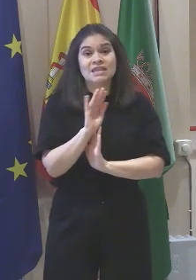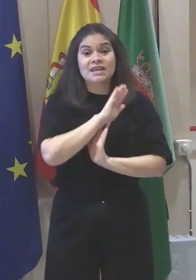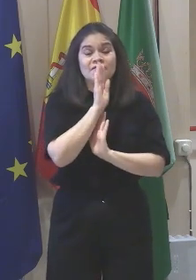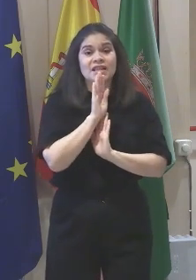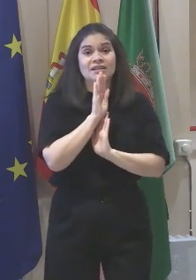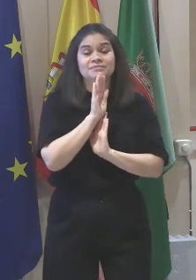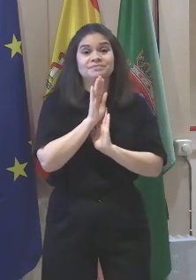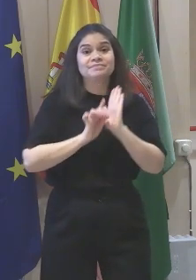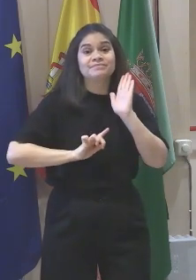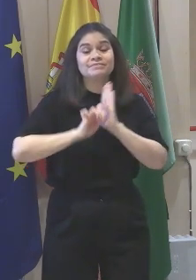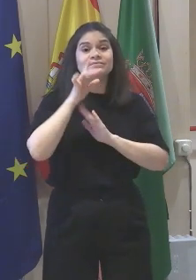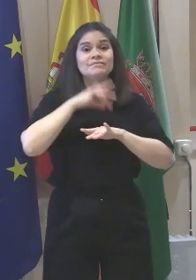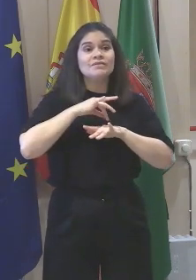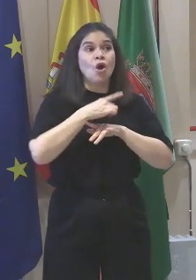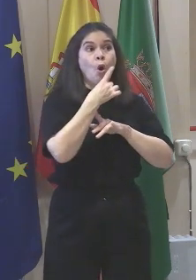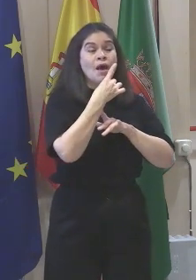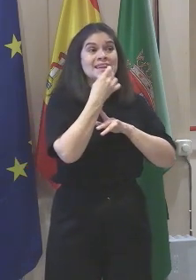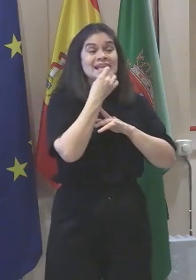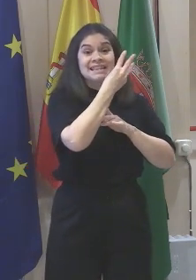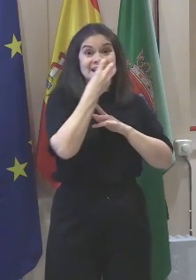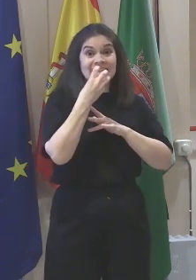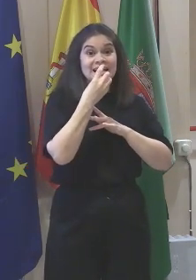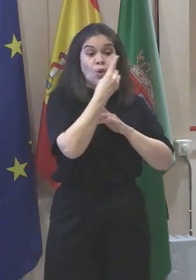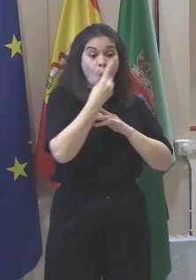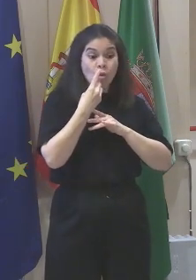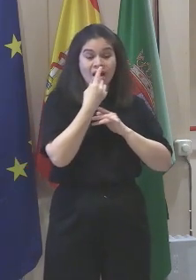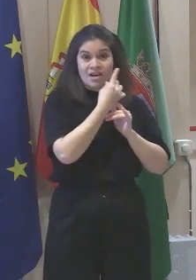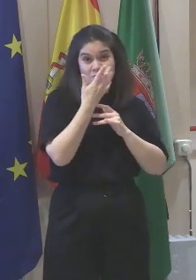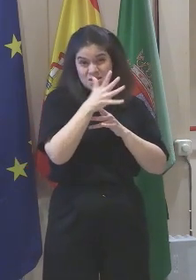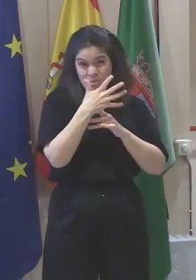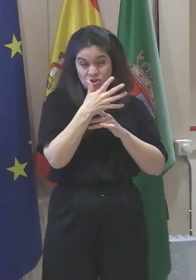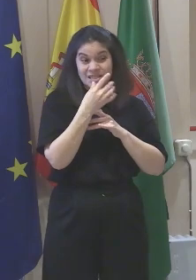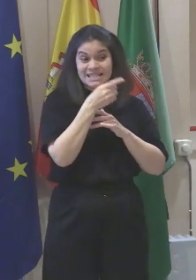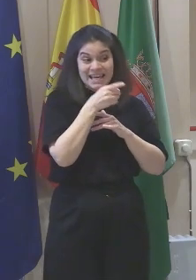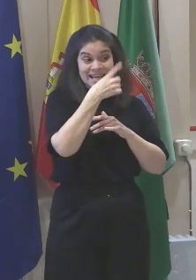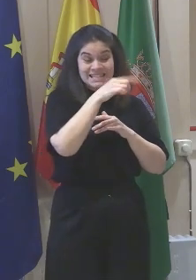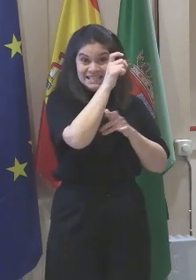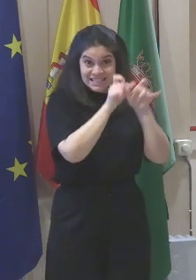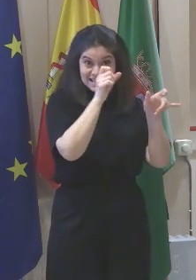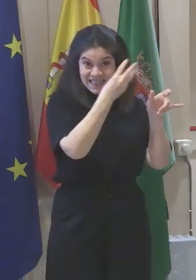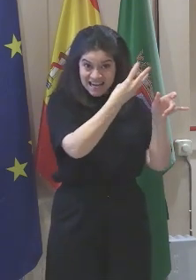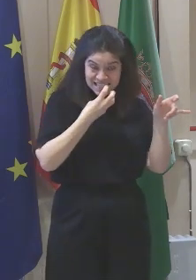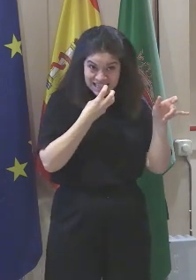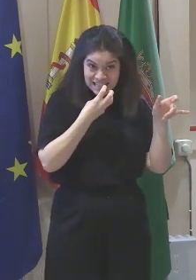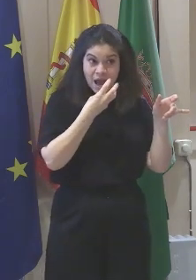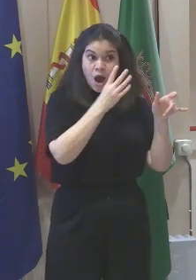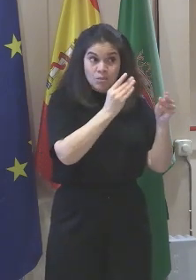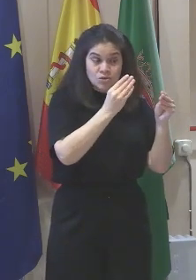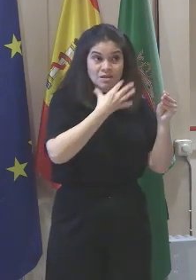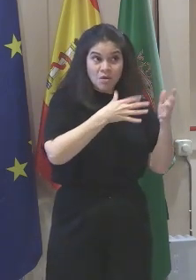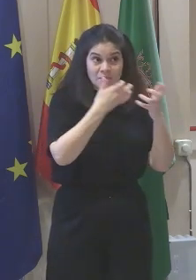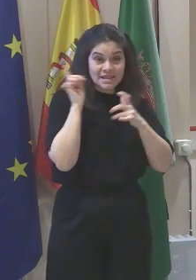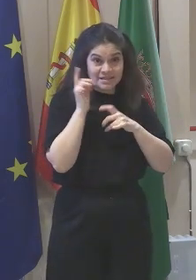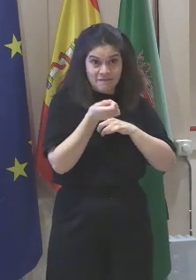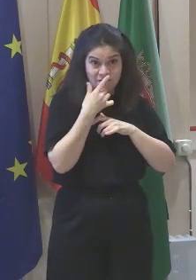la enfermedad una de cada 300 personas aproximadamente, pues de esas 300 va a haber muchas que se van a poder beneficiar de